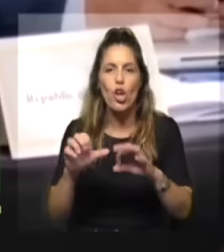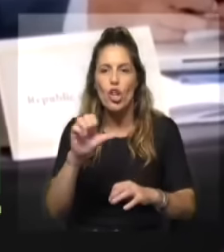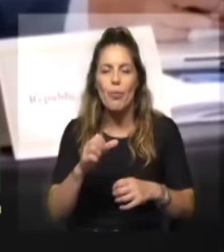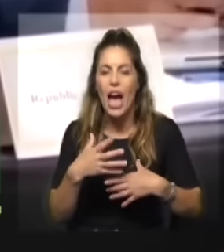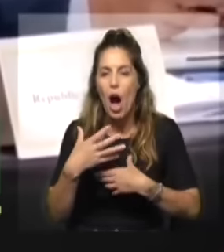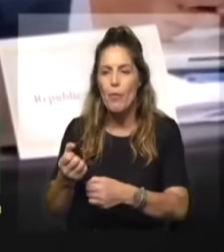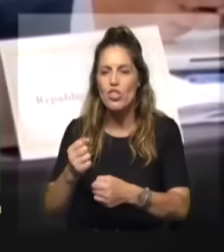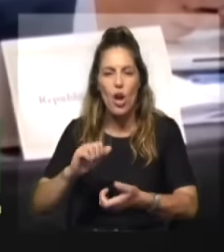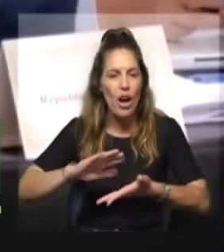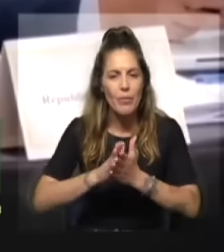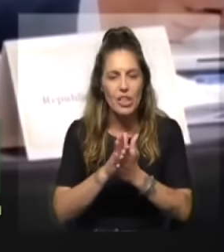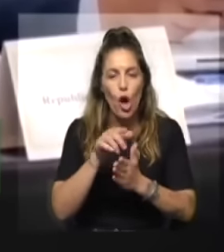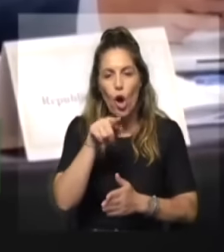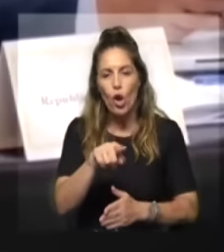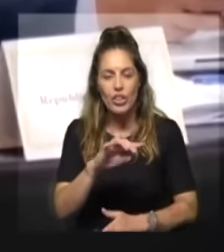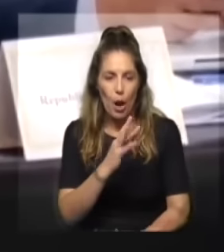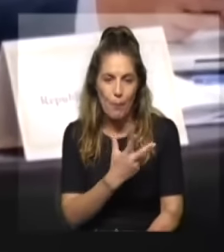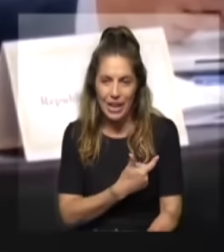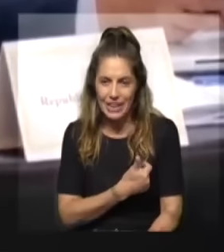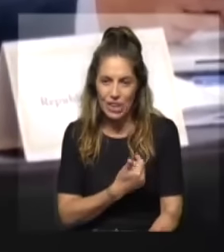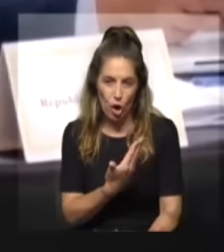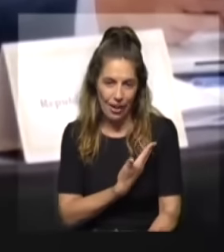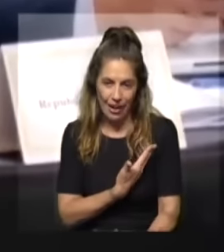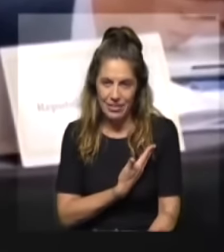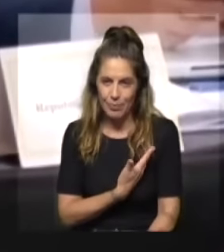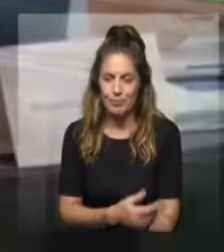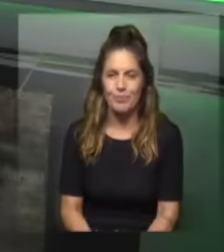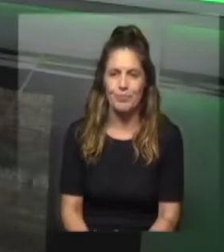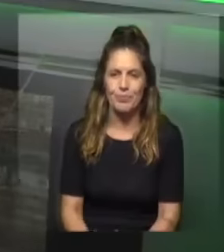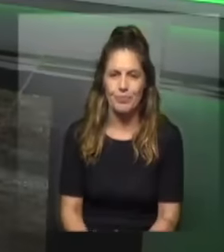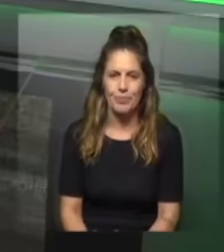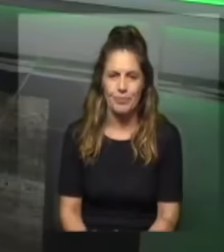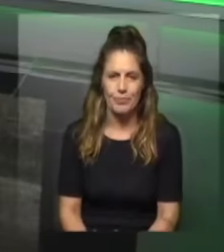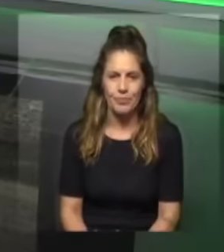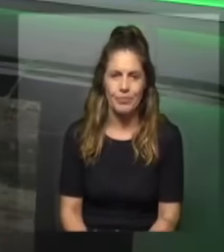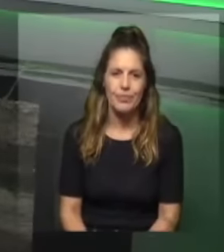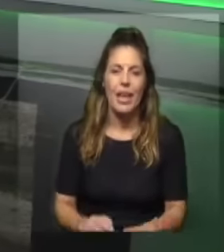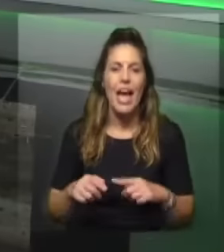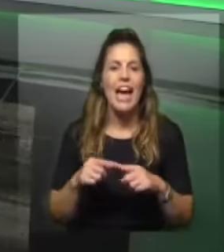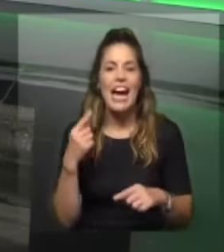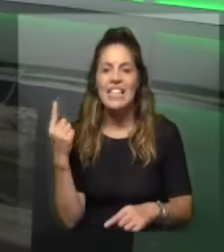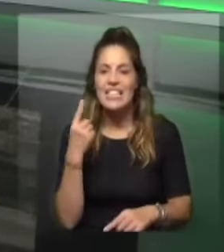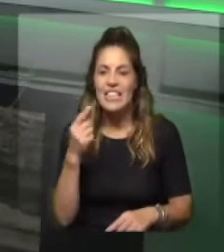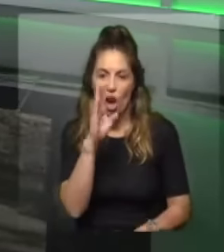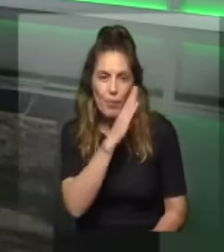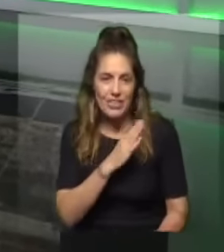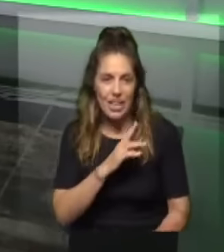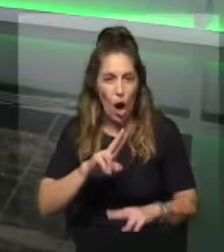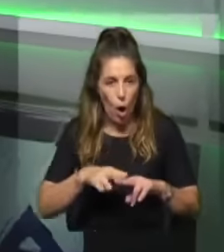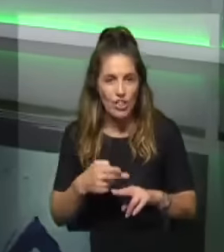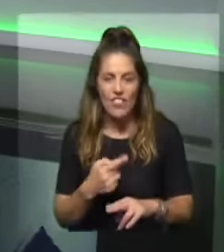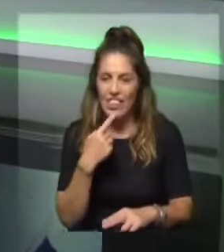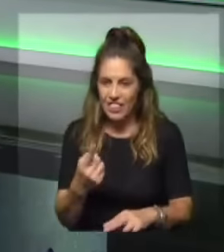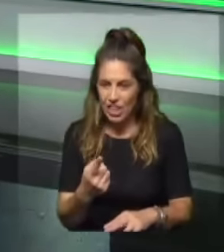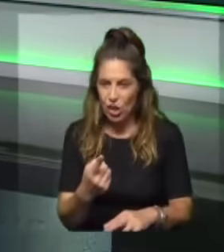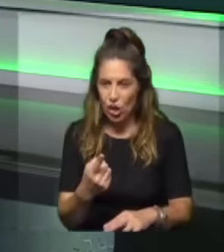genocidio contra la población Palestina en gaza la cancillería brasileña volvió a manifestarse una vez